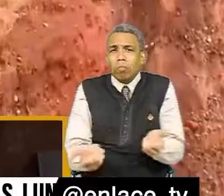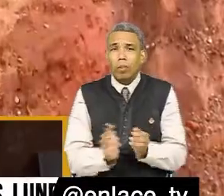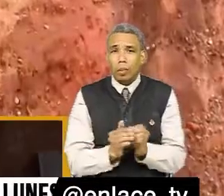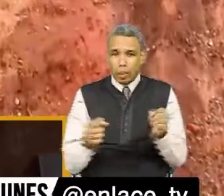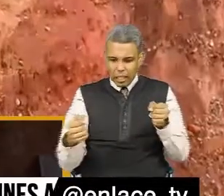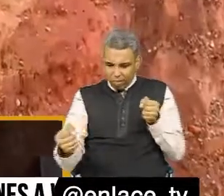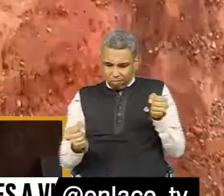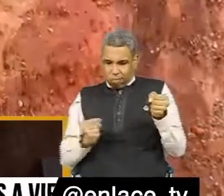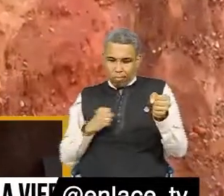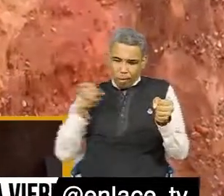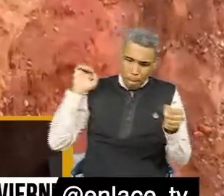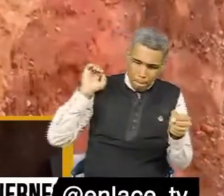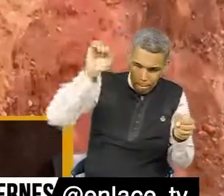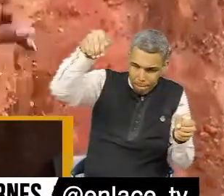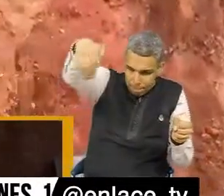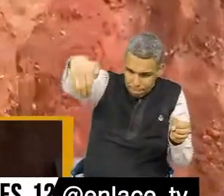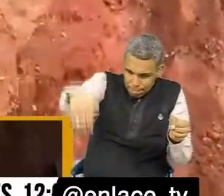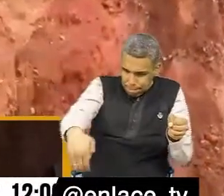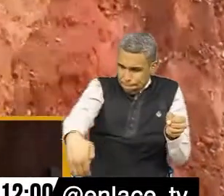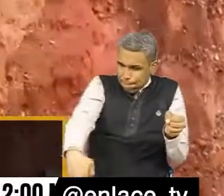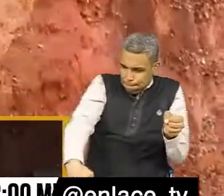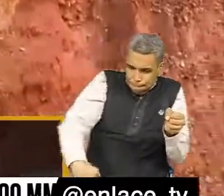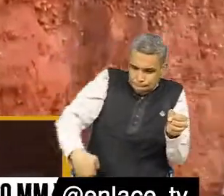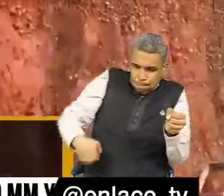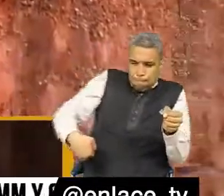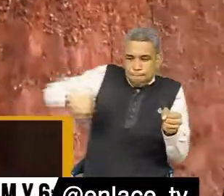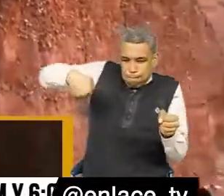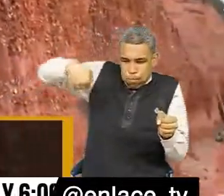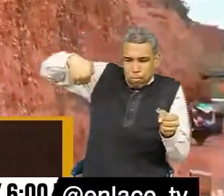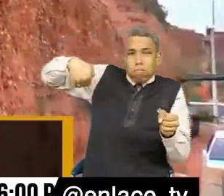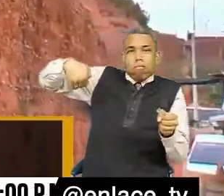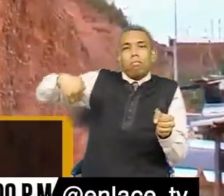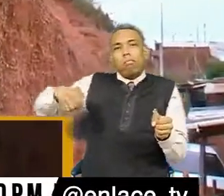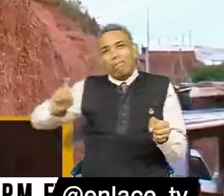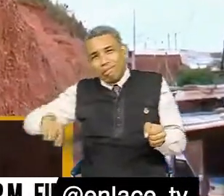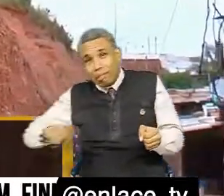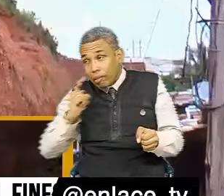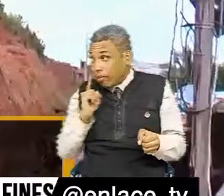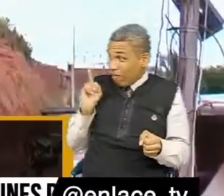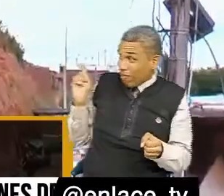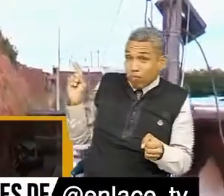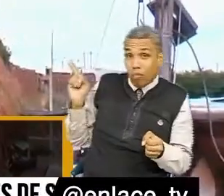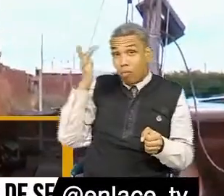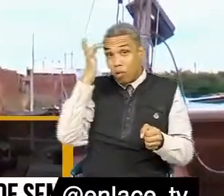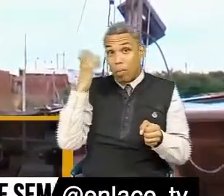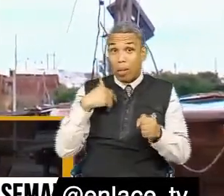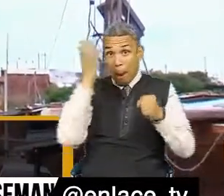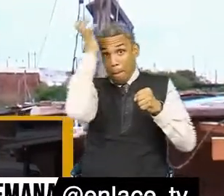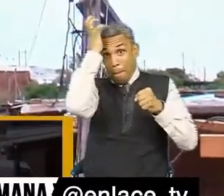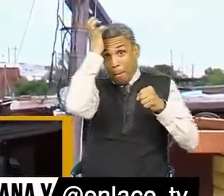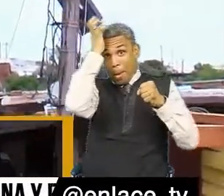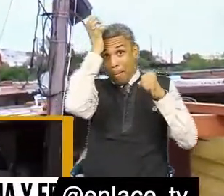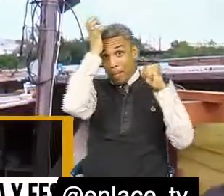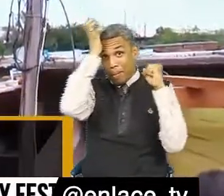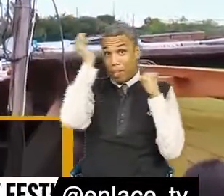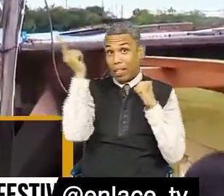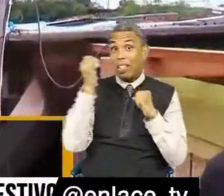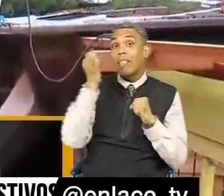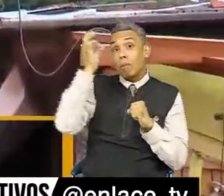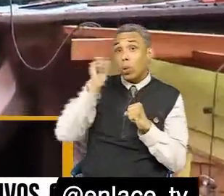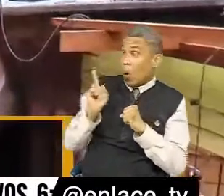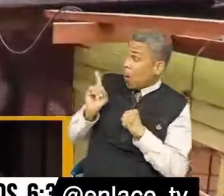una pajarita para poder terminar de sacar ese pedazo que está aquí que está que se cae porque la zona de peligro pues ya pasó que es la